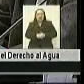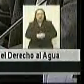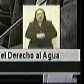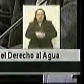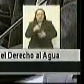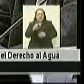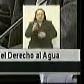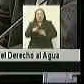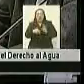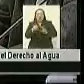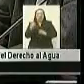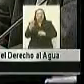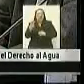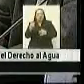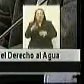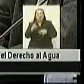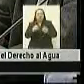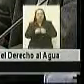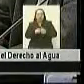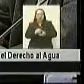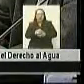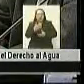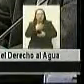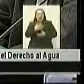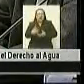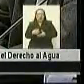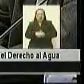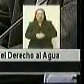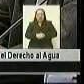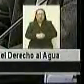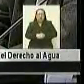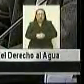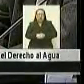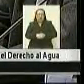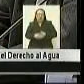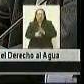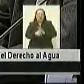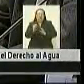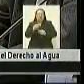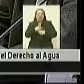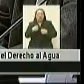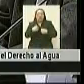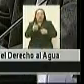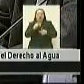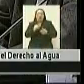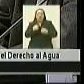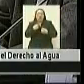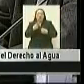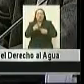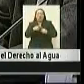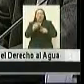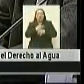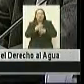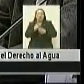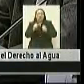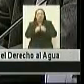15 de 2002. Como ya lo ha señalado usted, presidente, el derecho humano al agua tiene una serie de características y